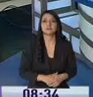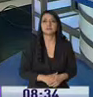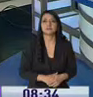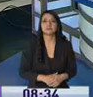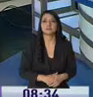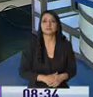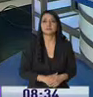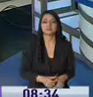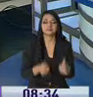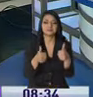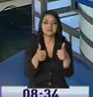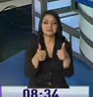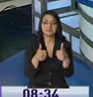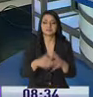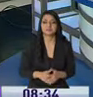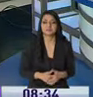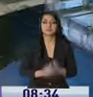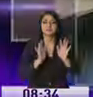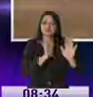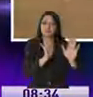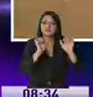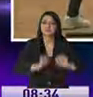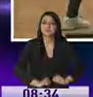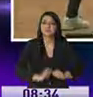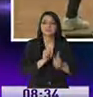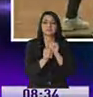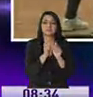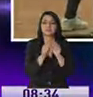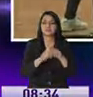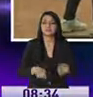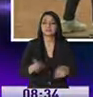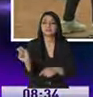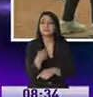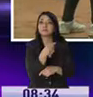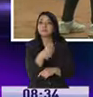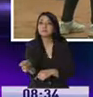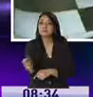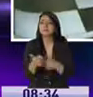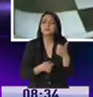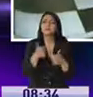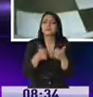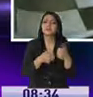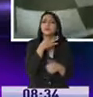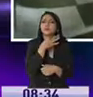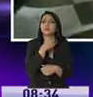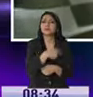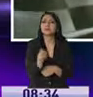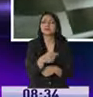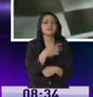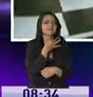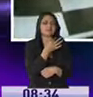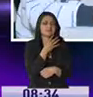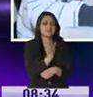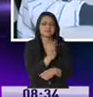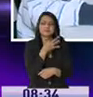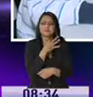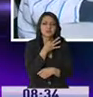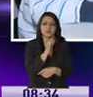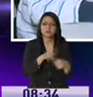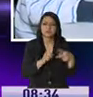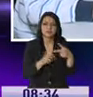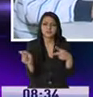bien. Ahí. A los deportes. ¿Qué le practica? ¿El tenis, el ping-pong, cuál? Ninguno. ¿Ninguno? Ninguno. Pero, no hay